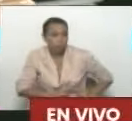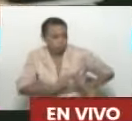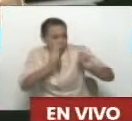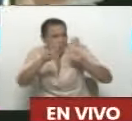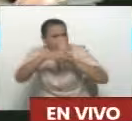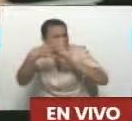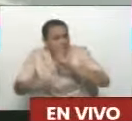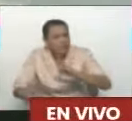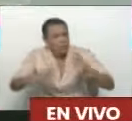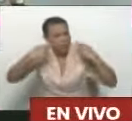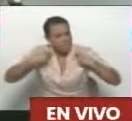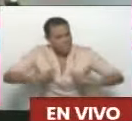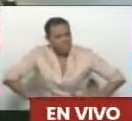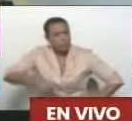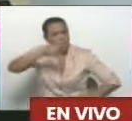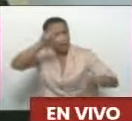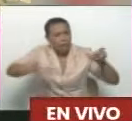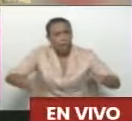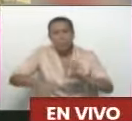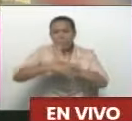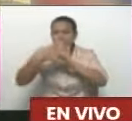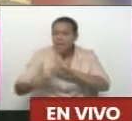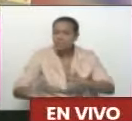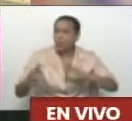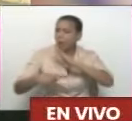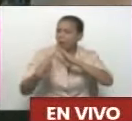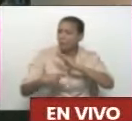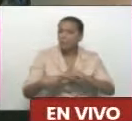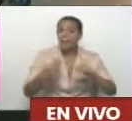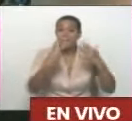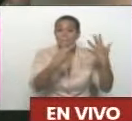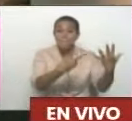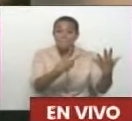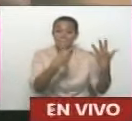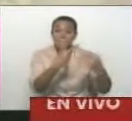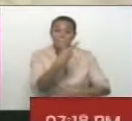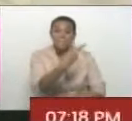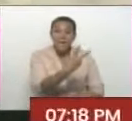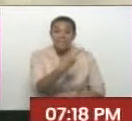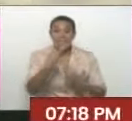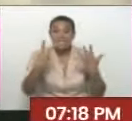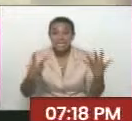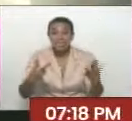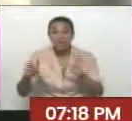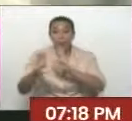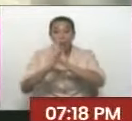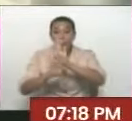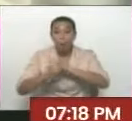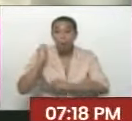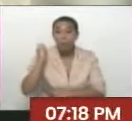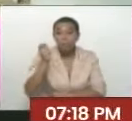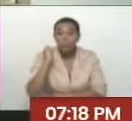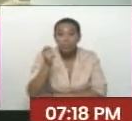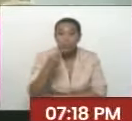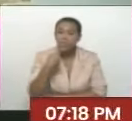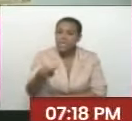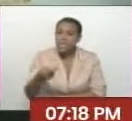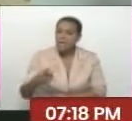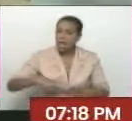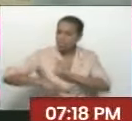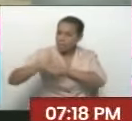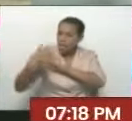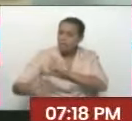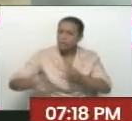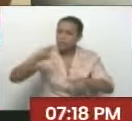como un derecho humano de las personas. De hecho, en las 27 constituciones que hemos tenido, esta ha sido la única que garantiza el derecho a la recreación